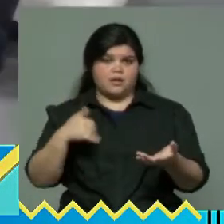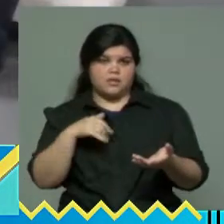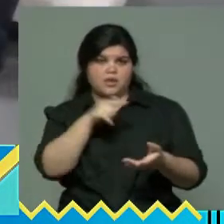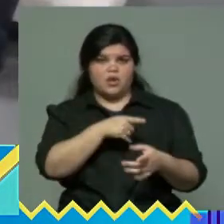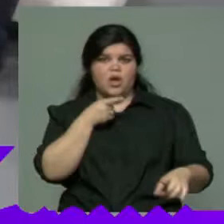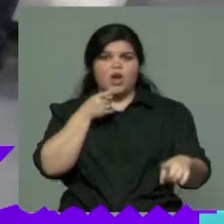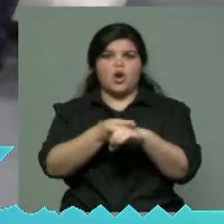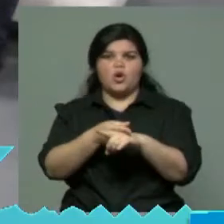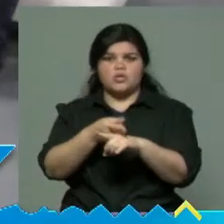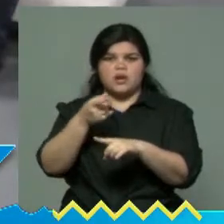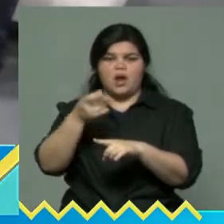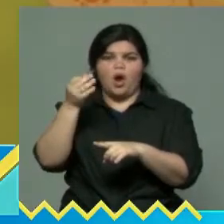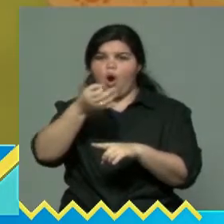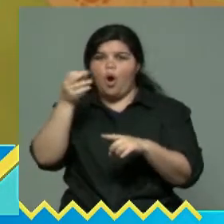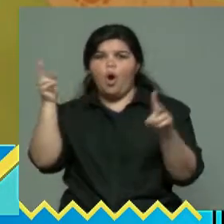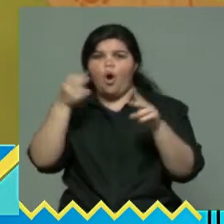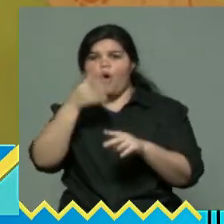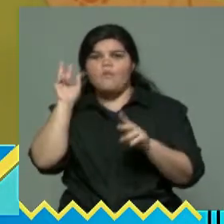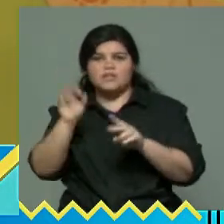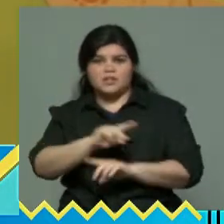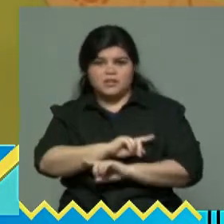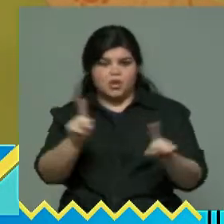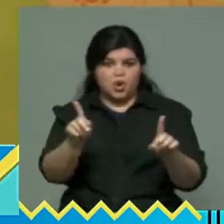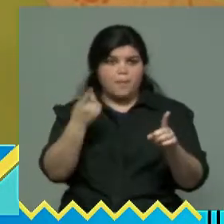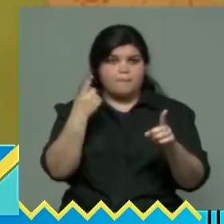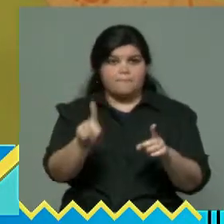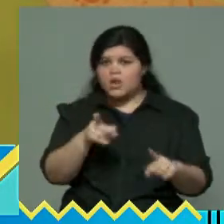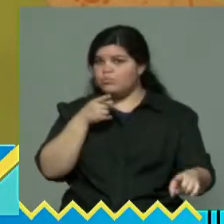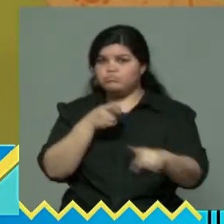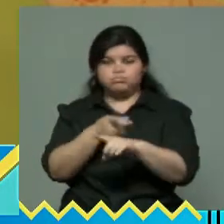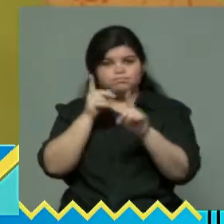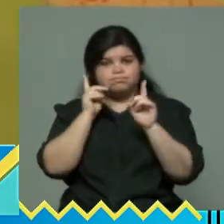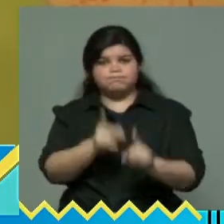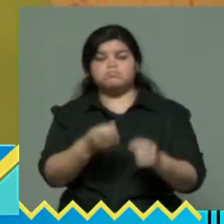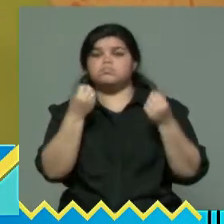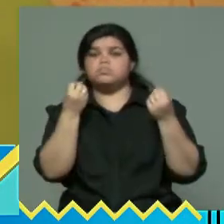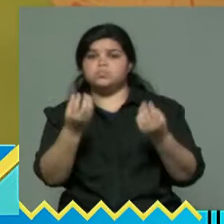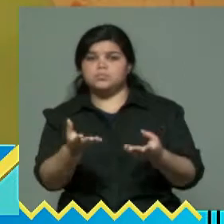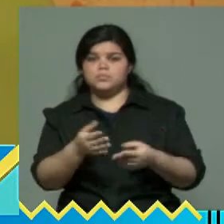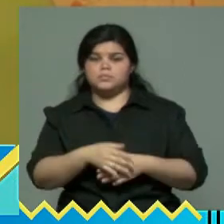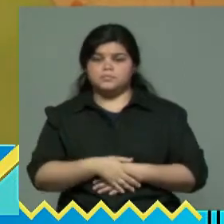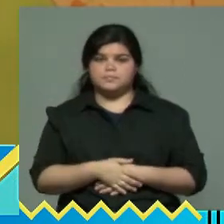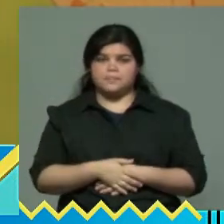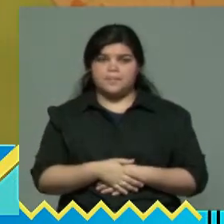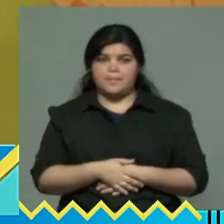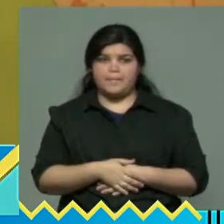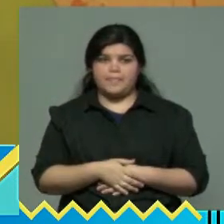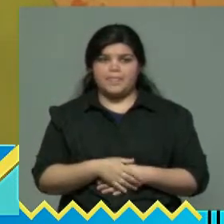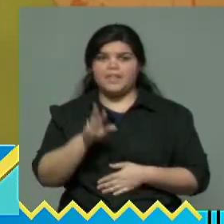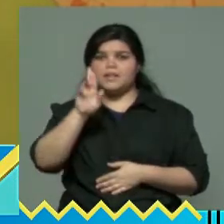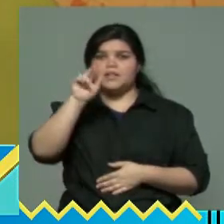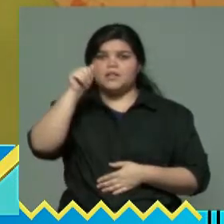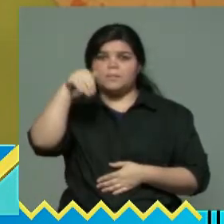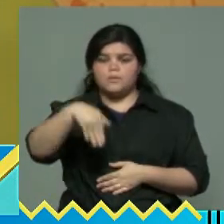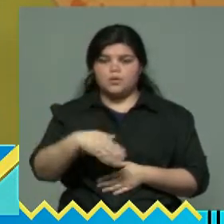antioficialista, Claro. pero que sin embargo está enojada con el aumento. Claro. O sea, porque el gran clima que logró que Ramón apareciera